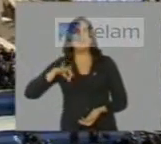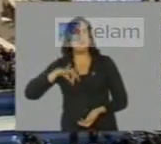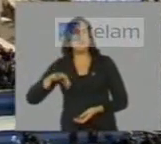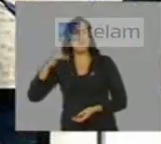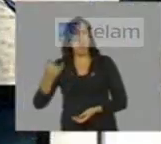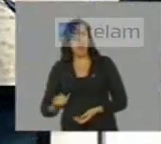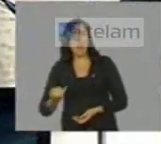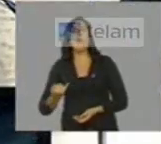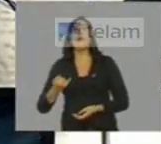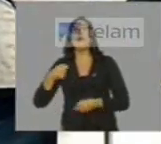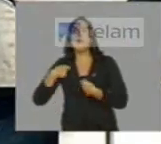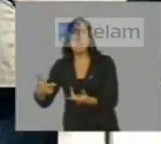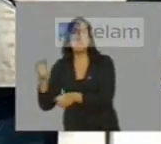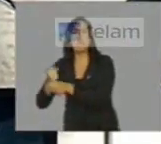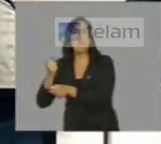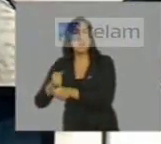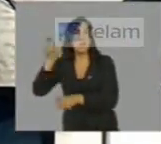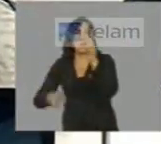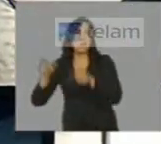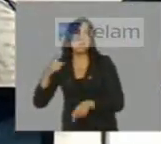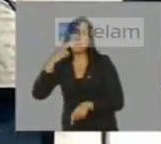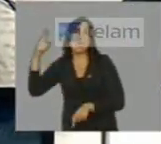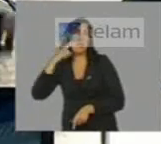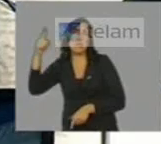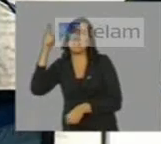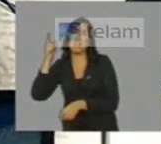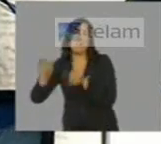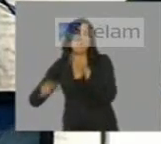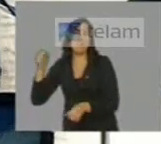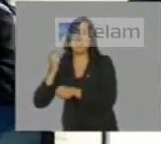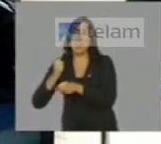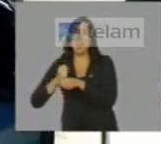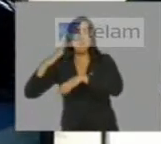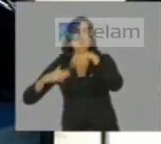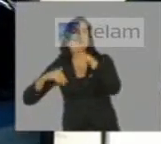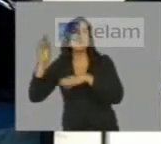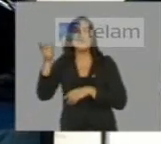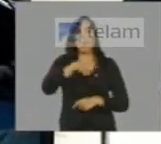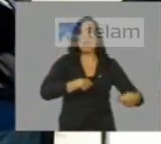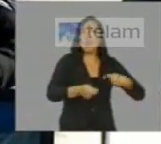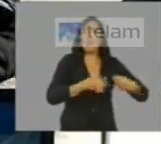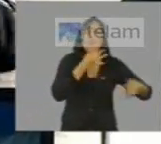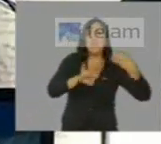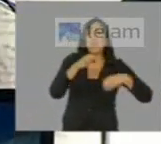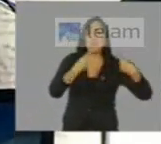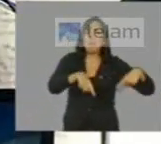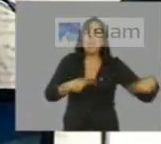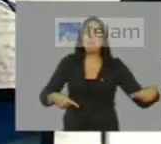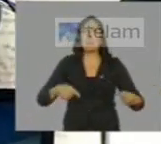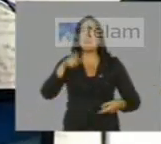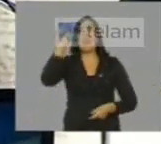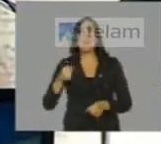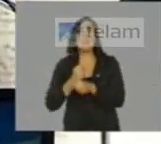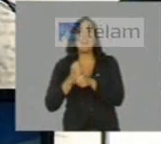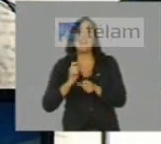a miles y miles de trabajadores de la construcción, de vendedores de materiales, de plomeros,